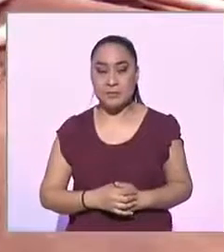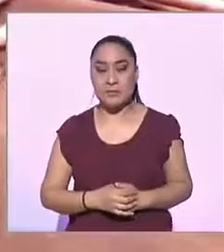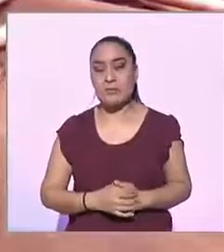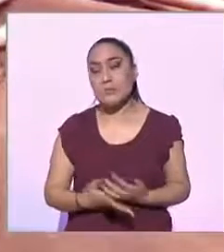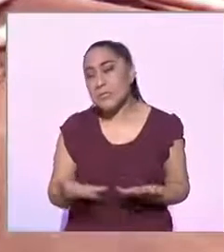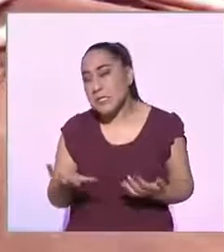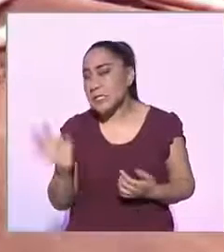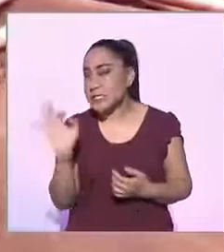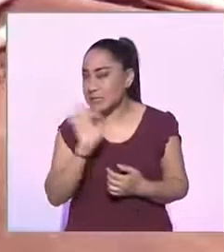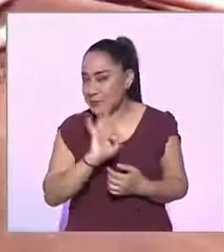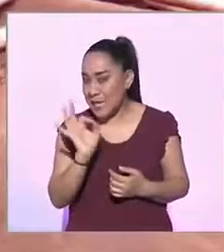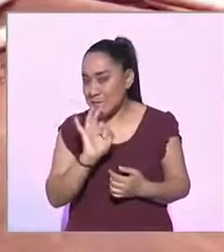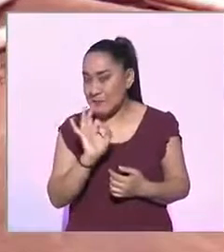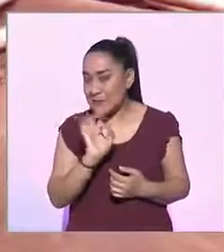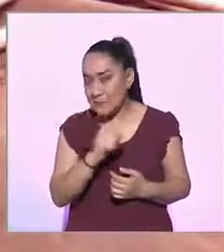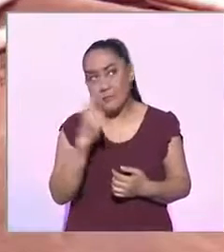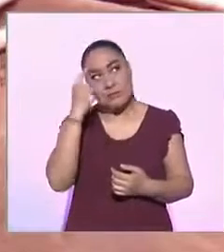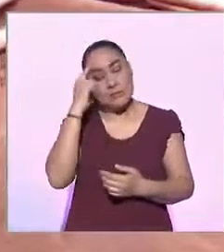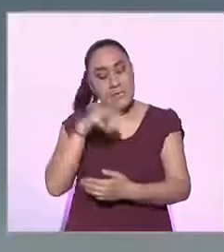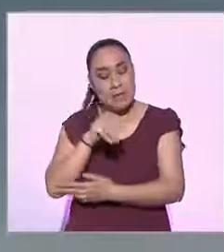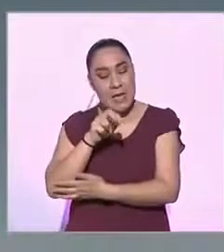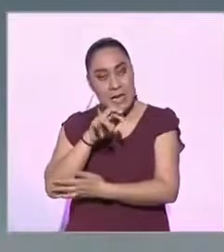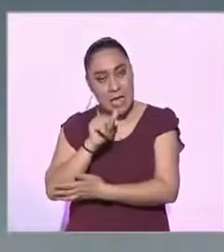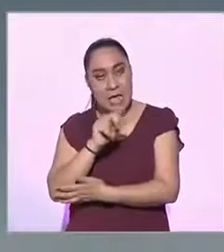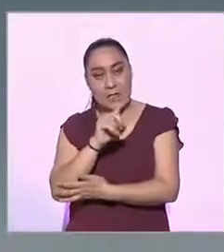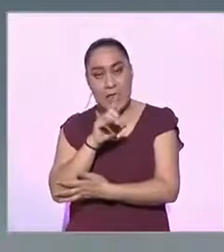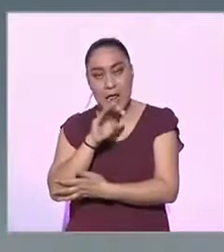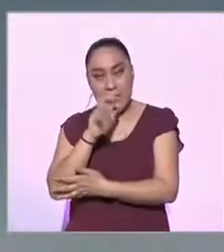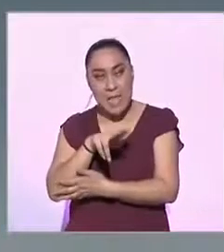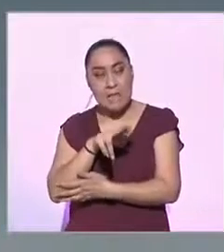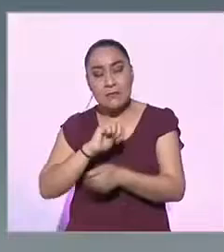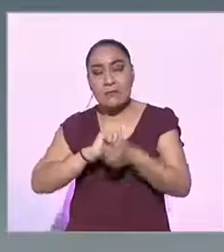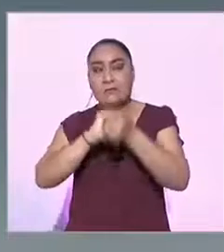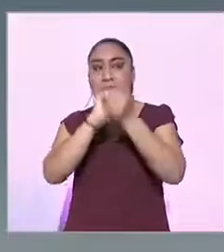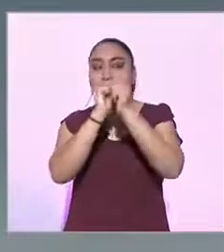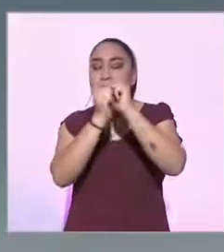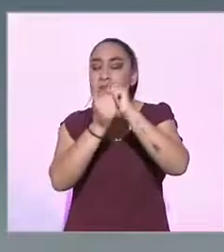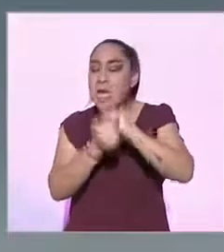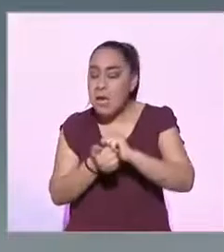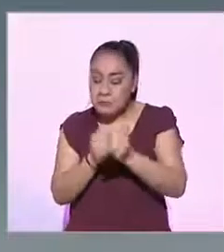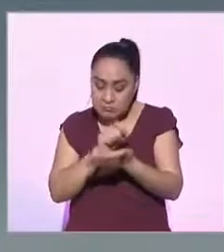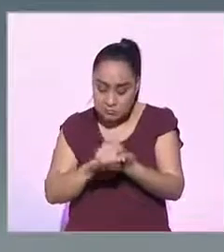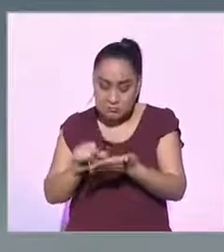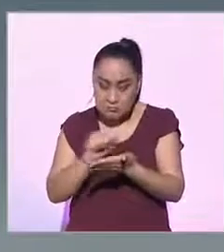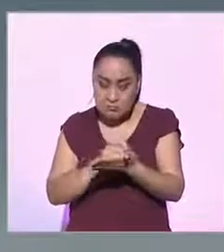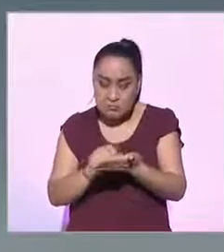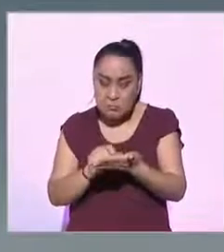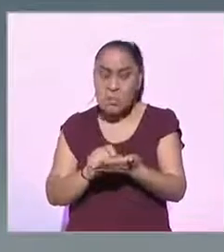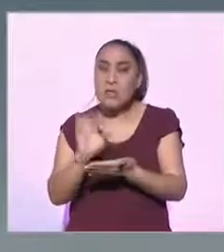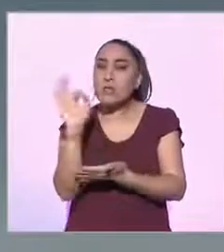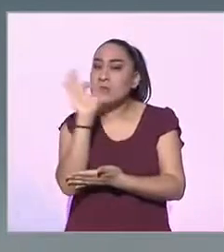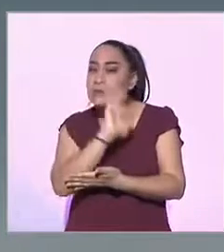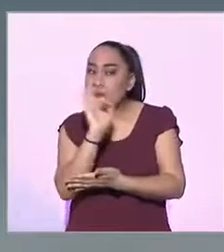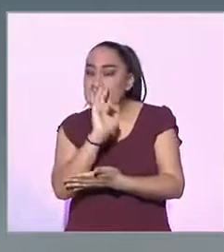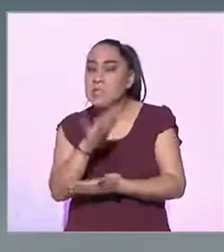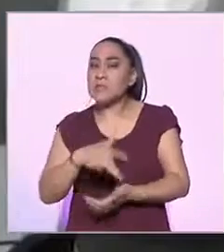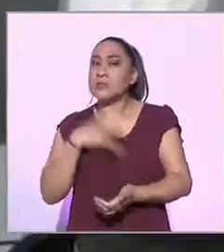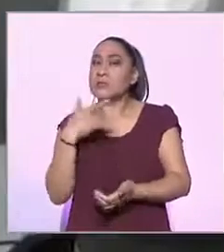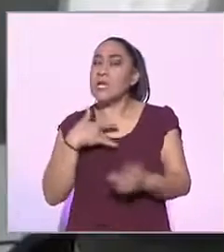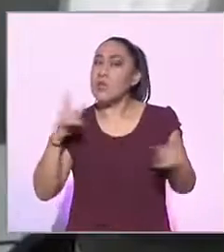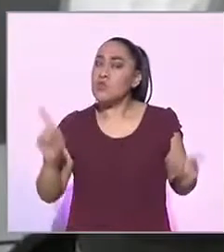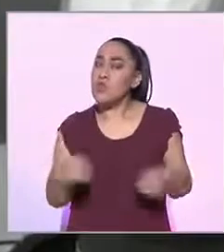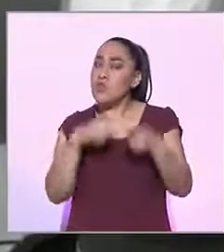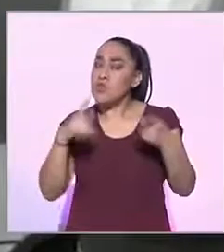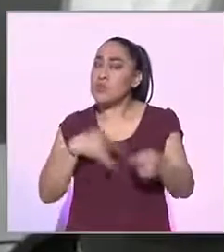Quizá esto fue lo que llevó a María del Carmen Camarena a escribir. Mientras siga existiendo quien encuentra en la música tal